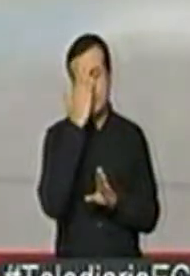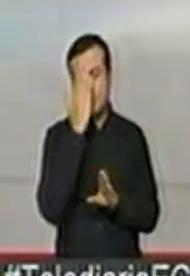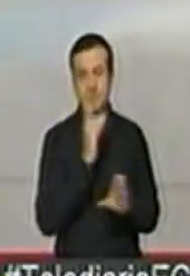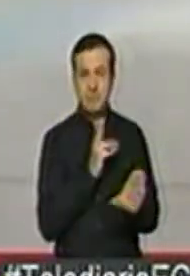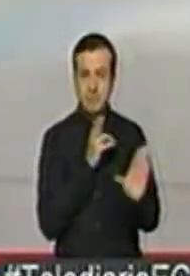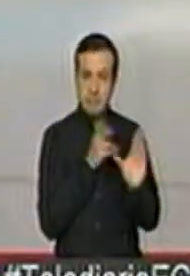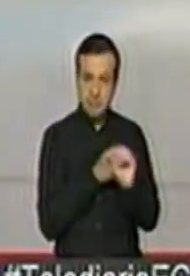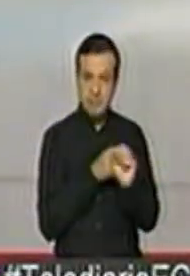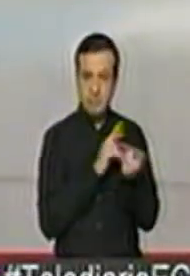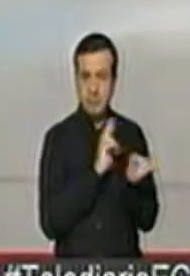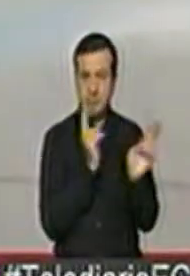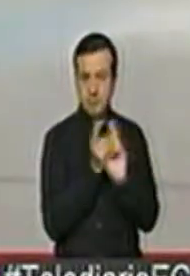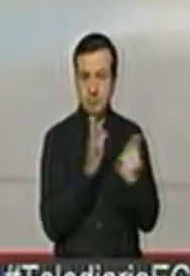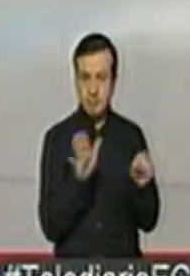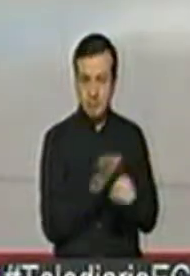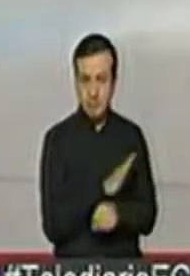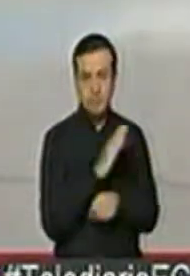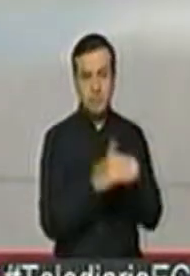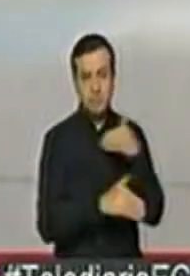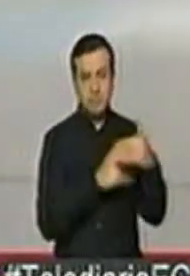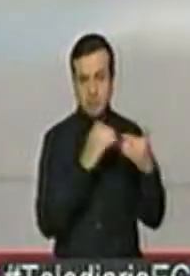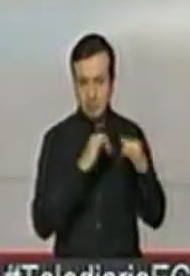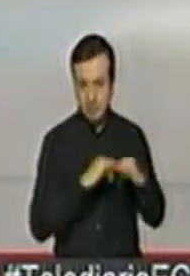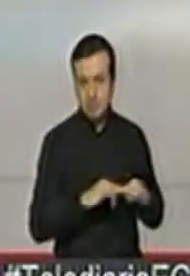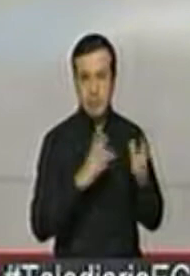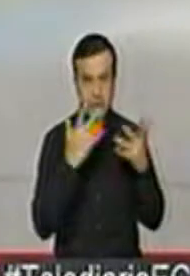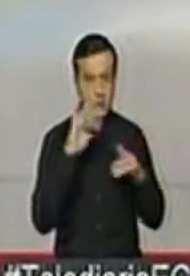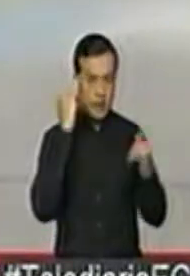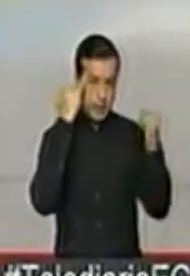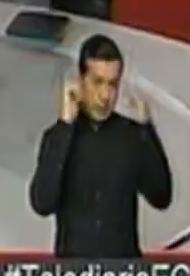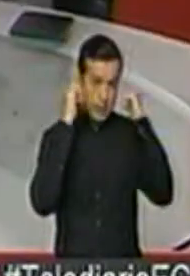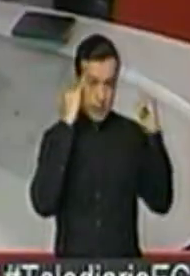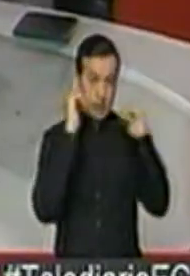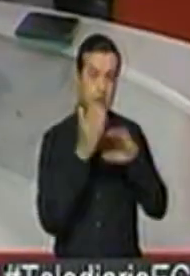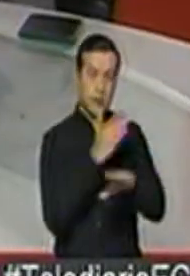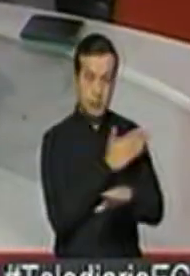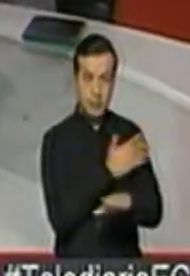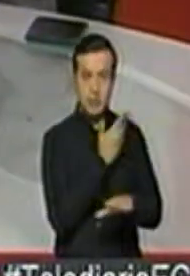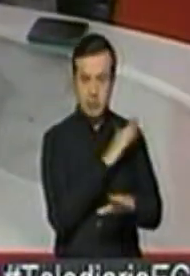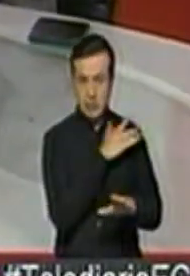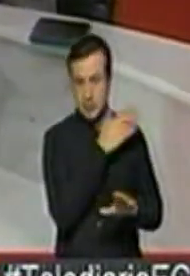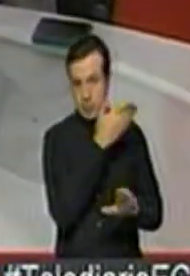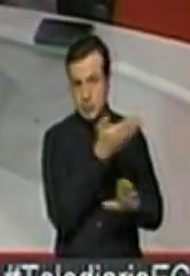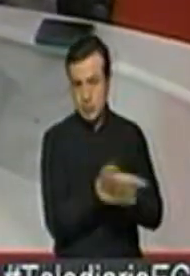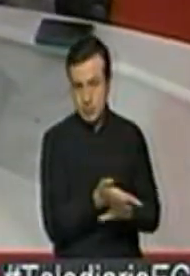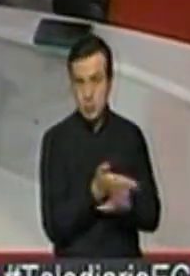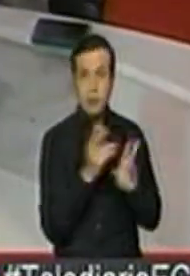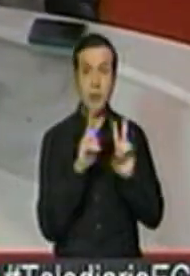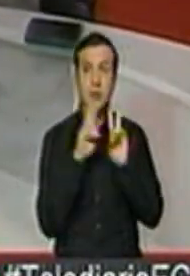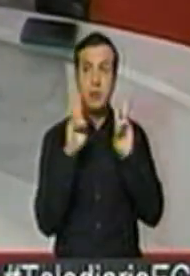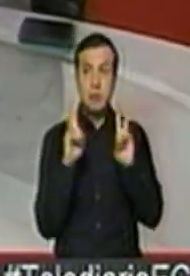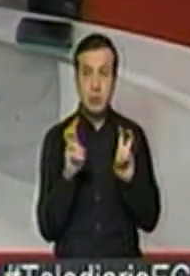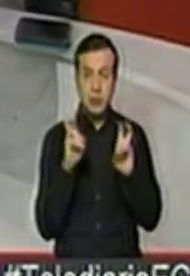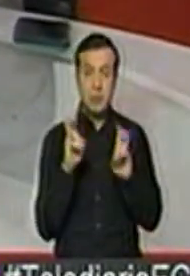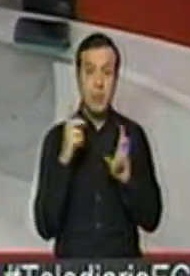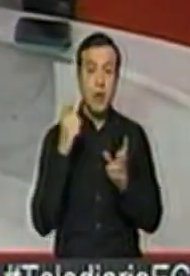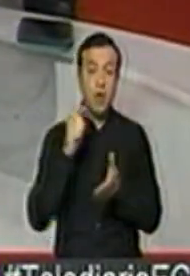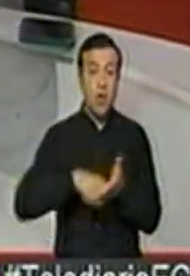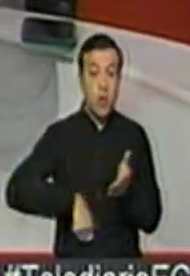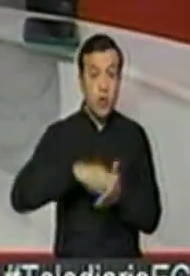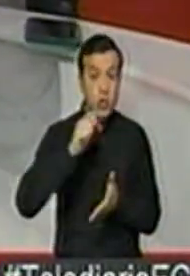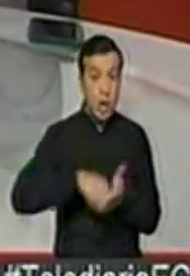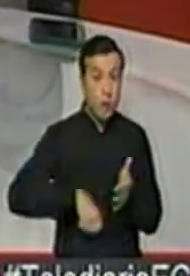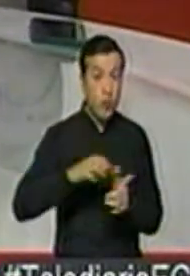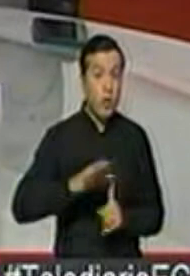de una reforma integral. Eso ha avanzado porque ya ha habido iniciativas legislativas anteriormente, ¿no? Y respecto al régimen especial, creo que también es